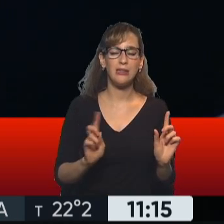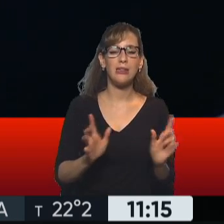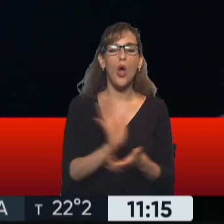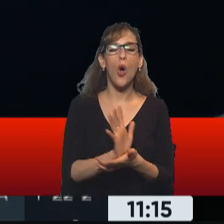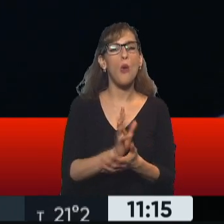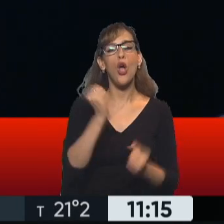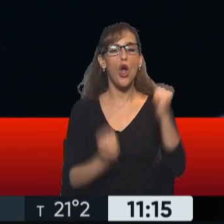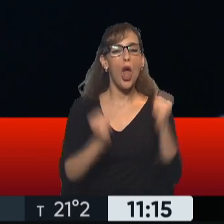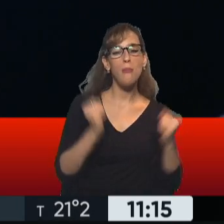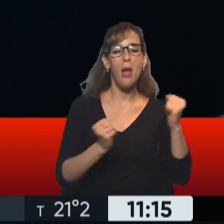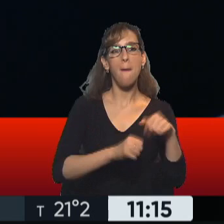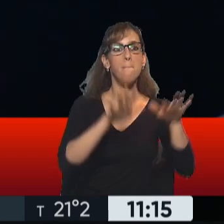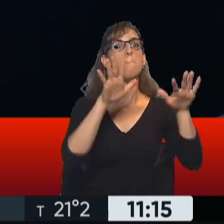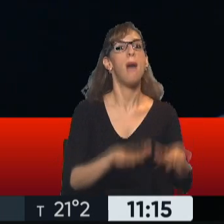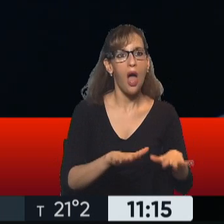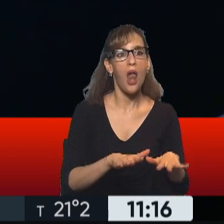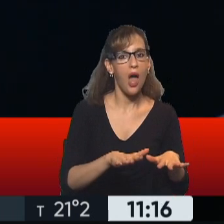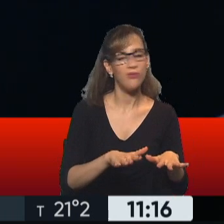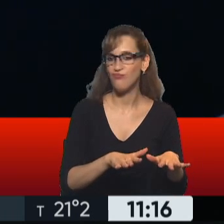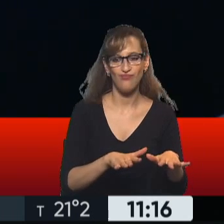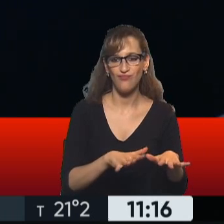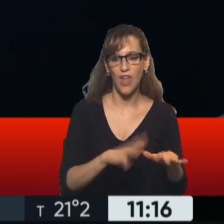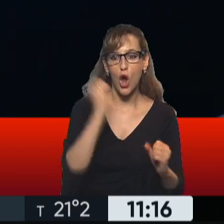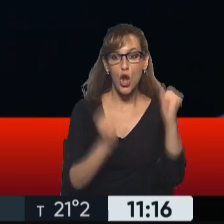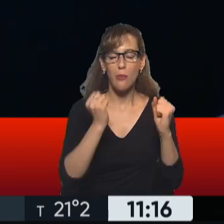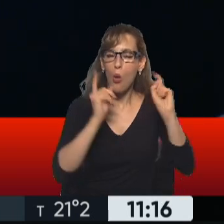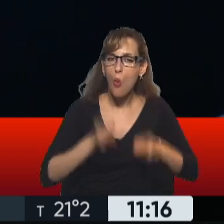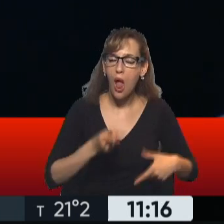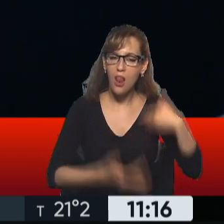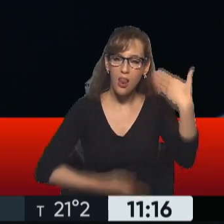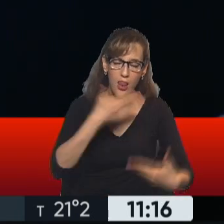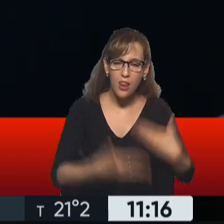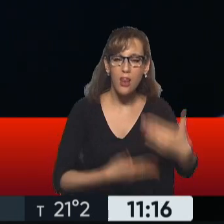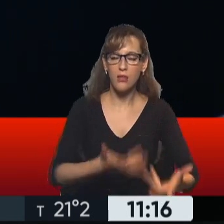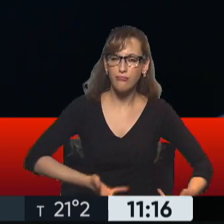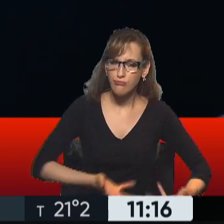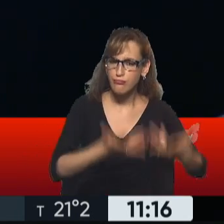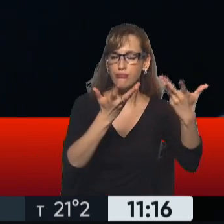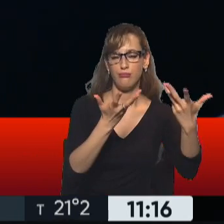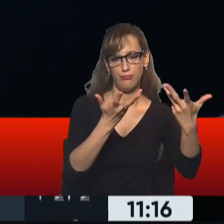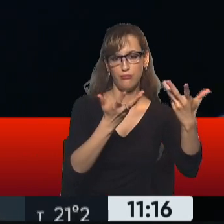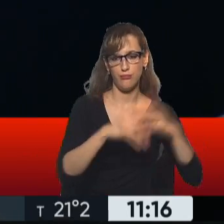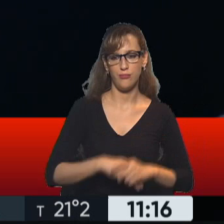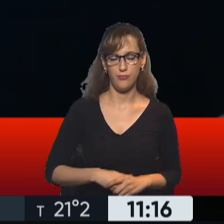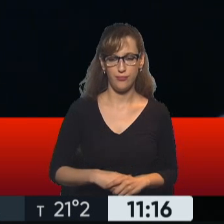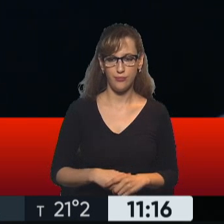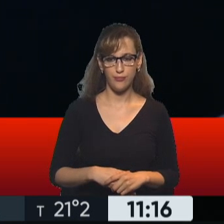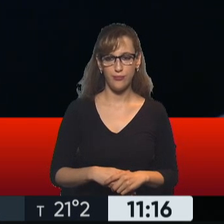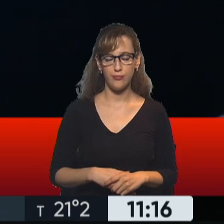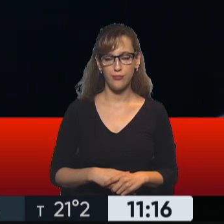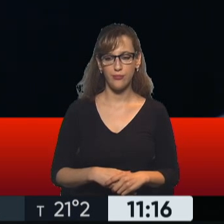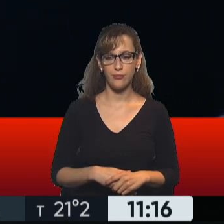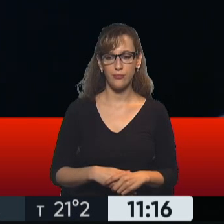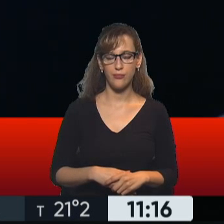recuperación económica en un contexto donde se hacen supuestos acerca de la evolución de las variables clave, sobre todo a nivel